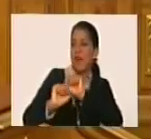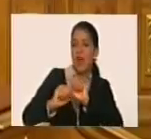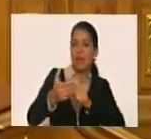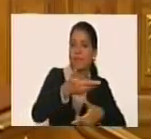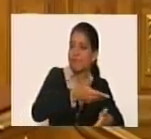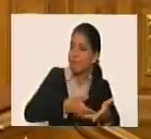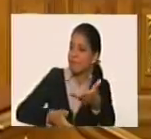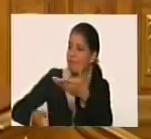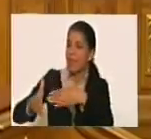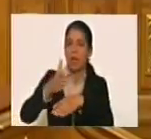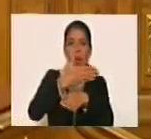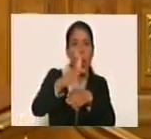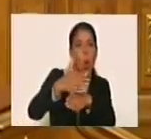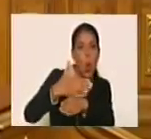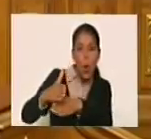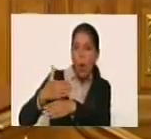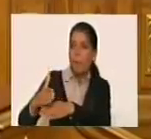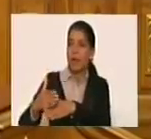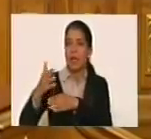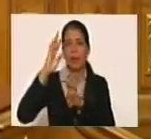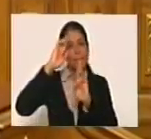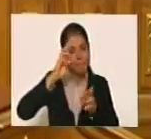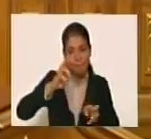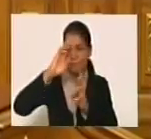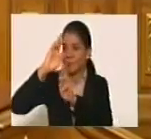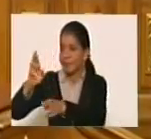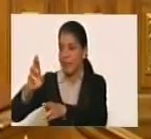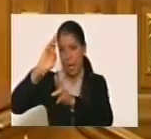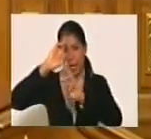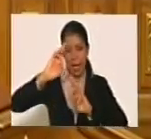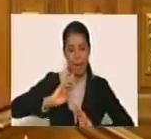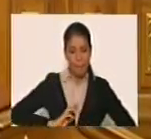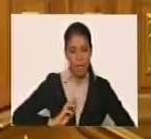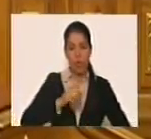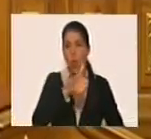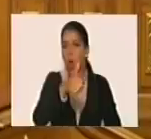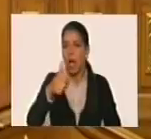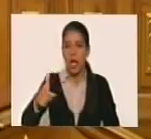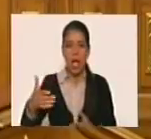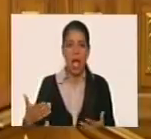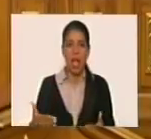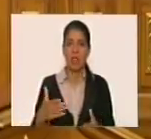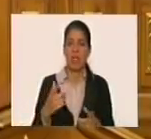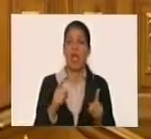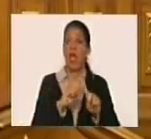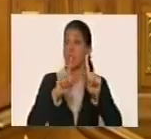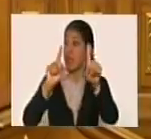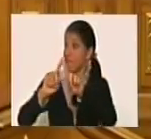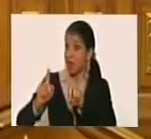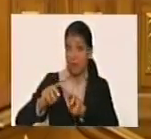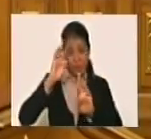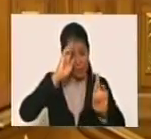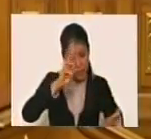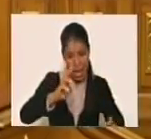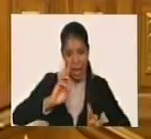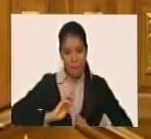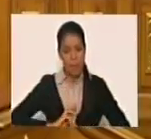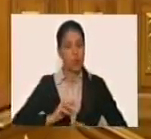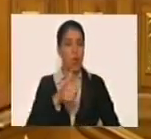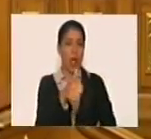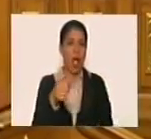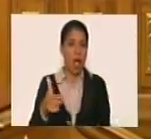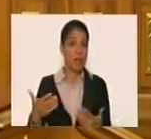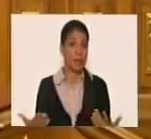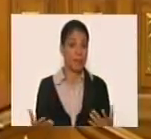convivencia pacífica, respetando al diverso, respetando al otro, respetando a la otra.